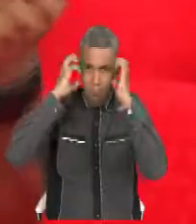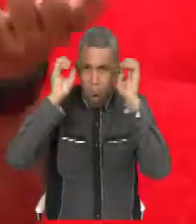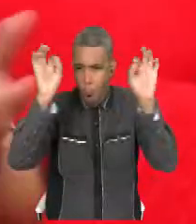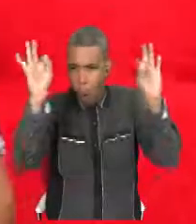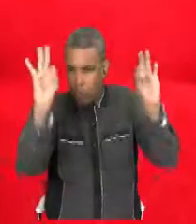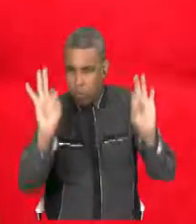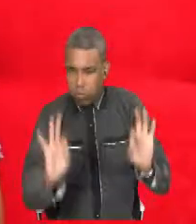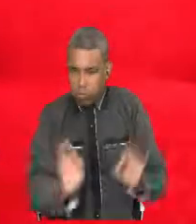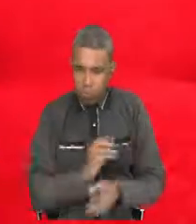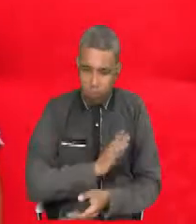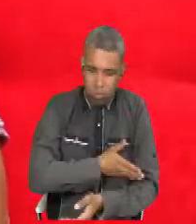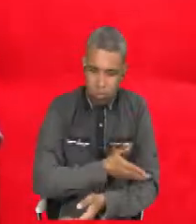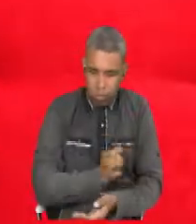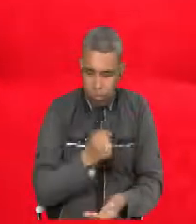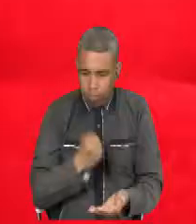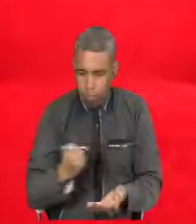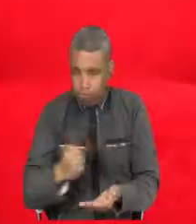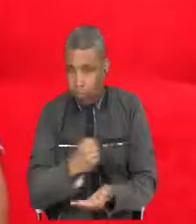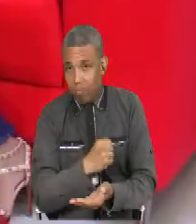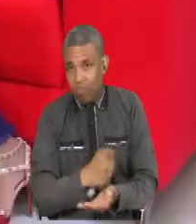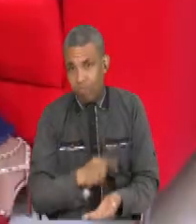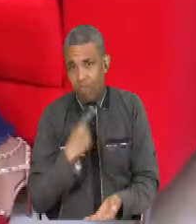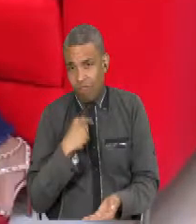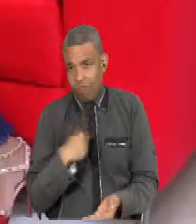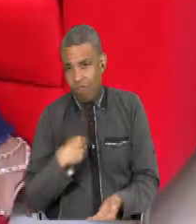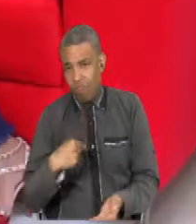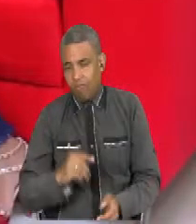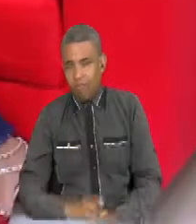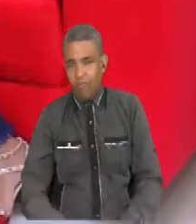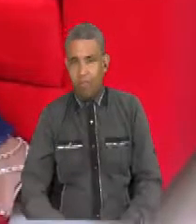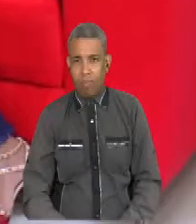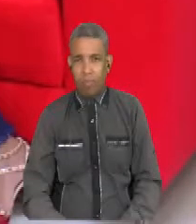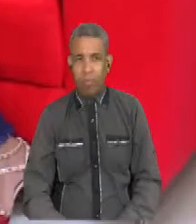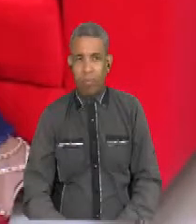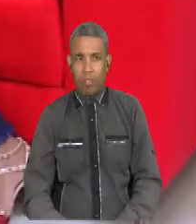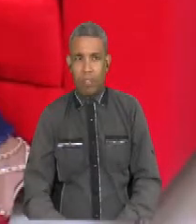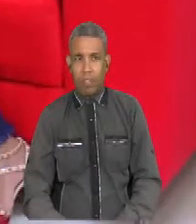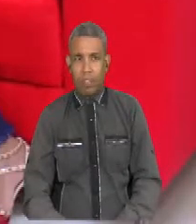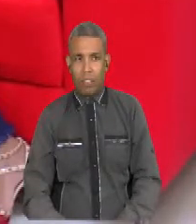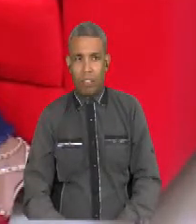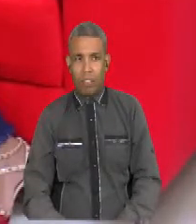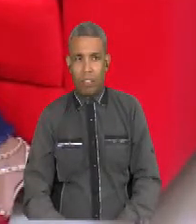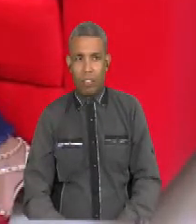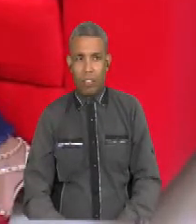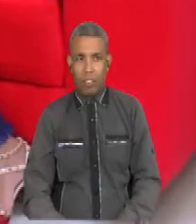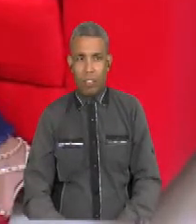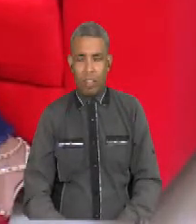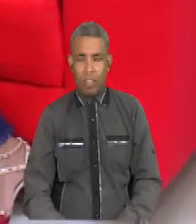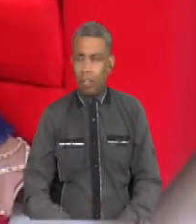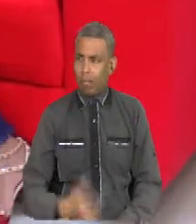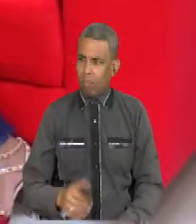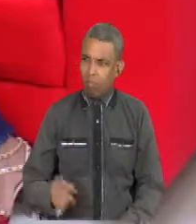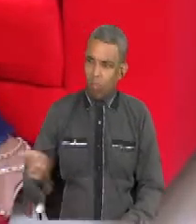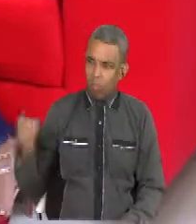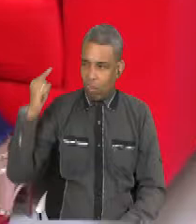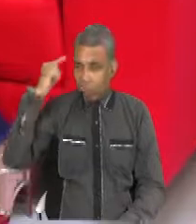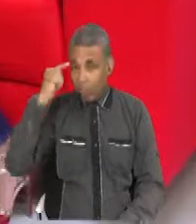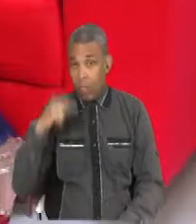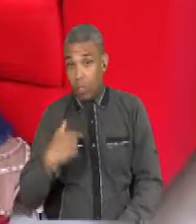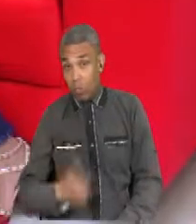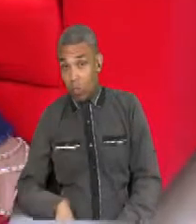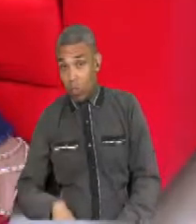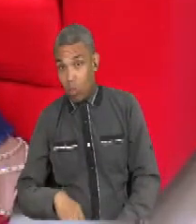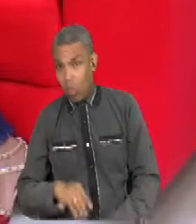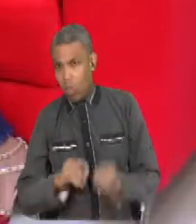lo pude realizar en Santiago de Chile. Bueno, Ciara, ¿qué le parece el recorrido de Oscar, el patrón de la salsa? No solamente fue a Chile, sino a